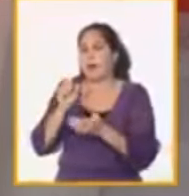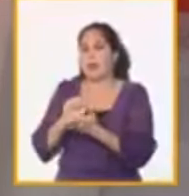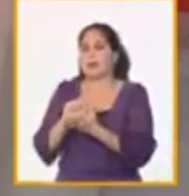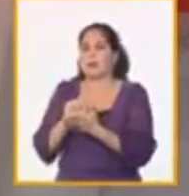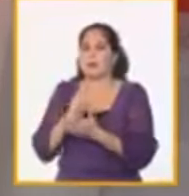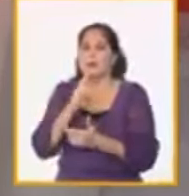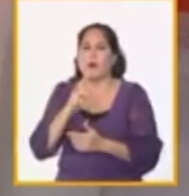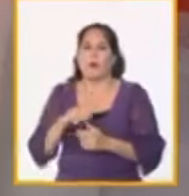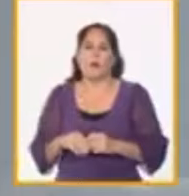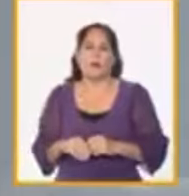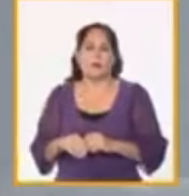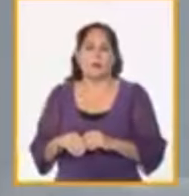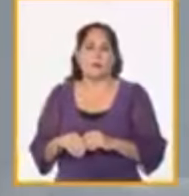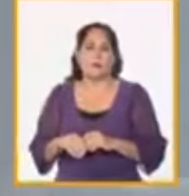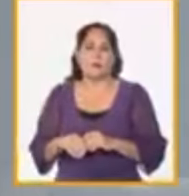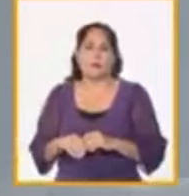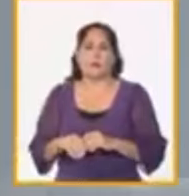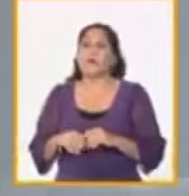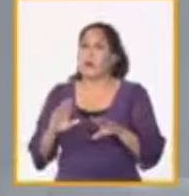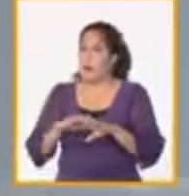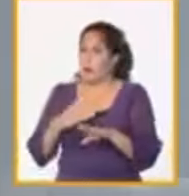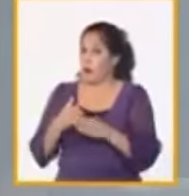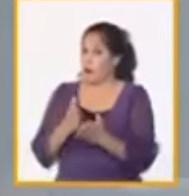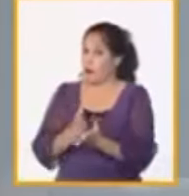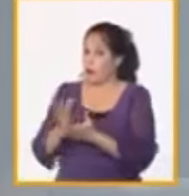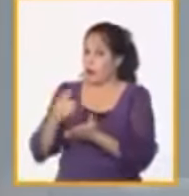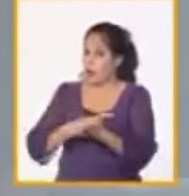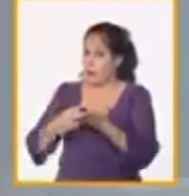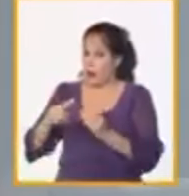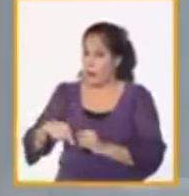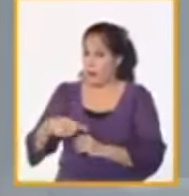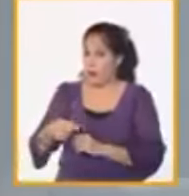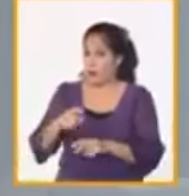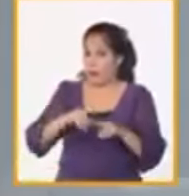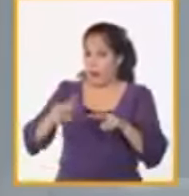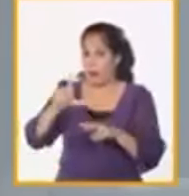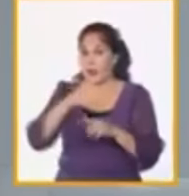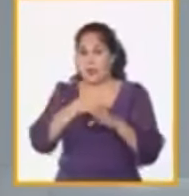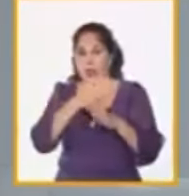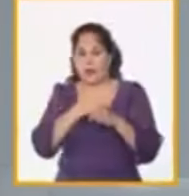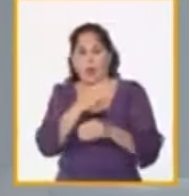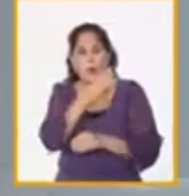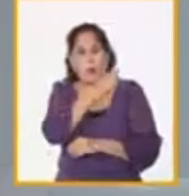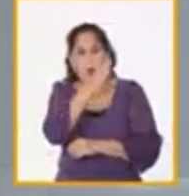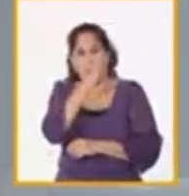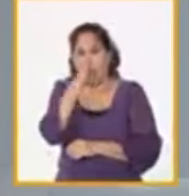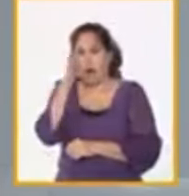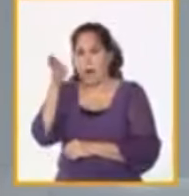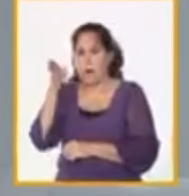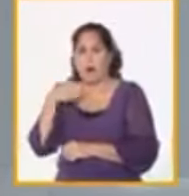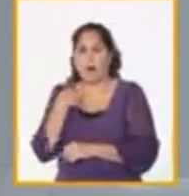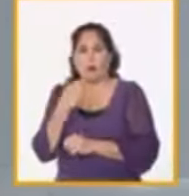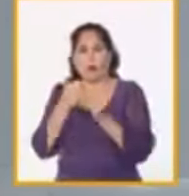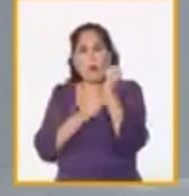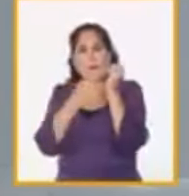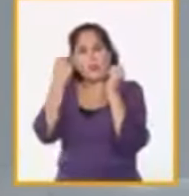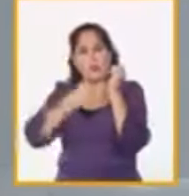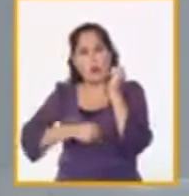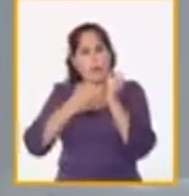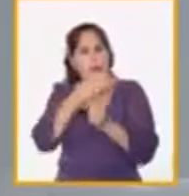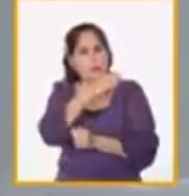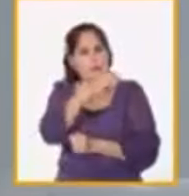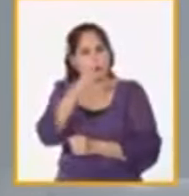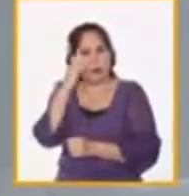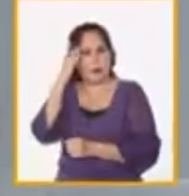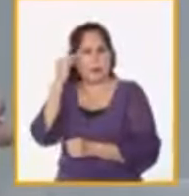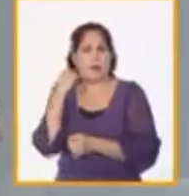tenemos. Continuaremos esta semana próxima en Joaquín y Santiago, y así vamos a visitar nosotros personalmente todas las provincias,